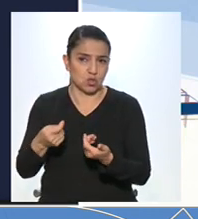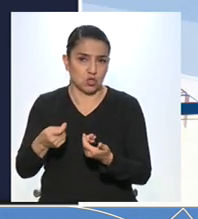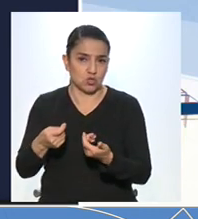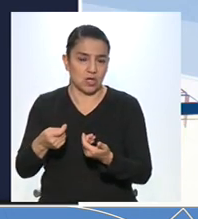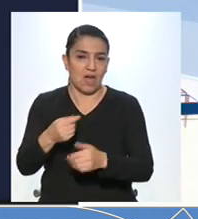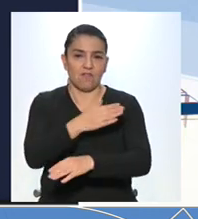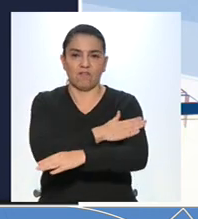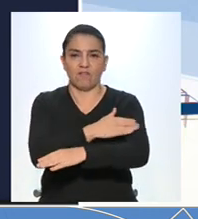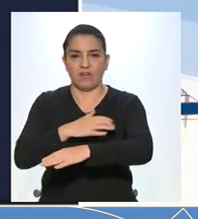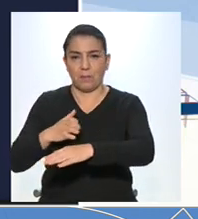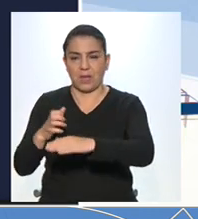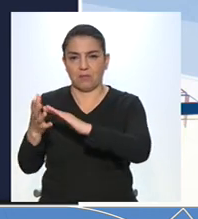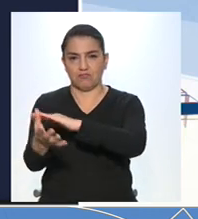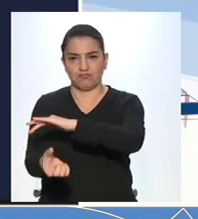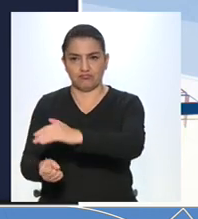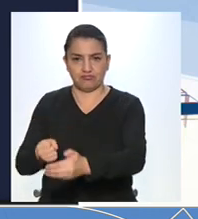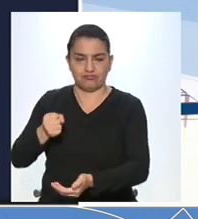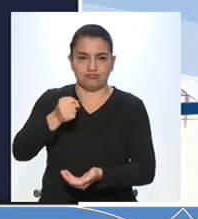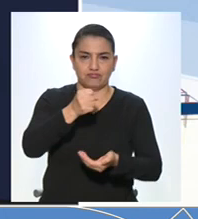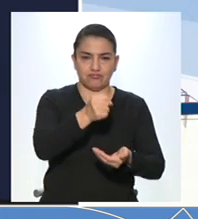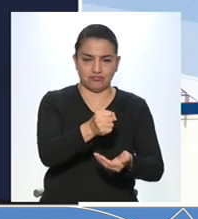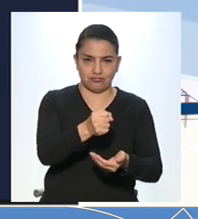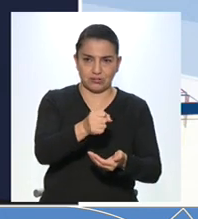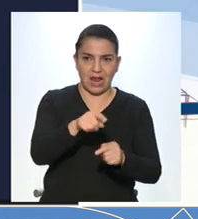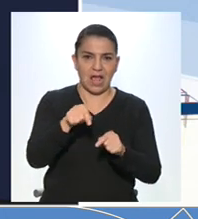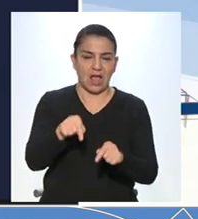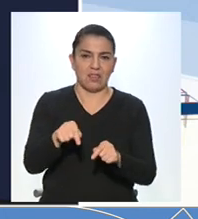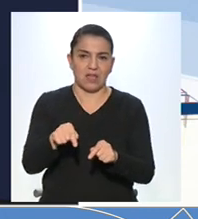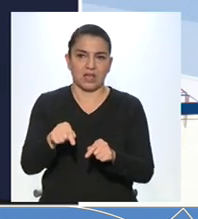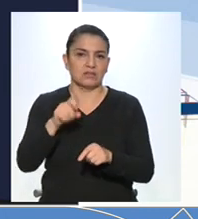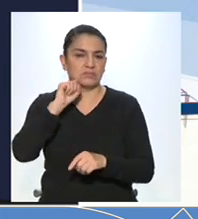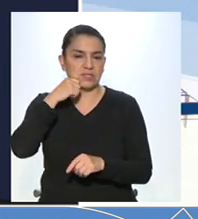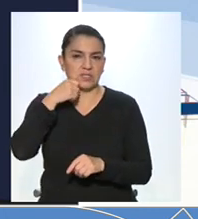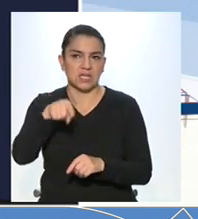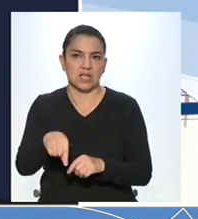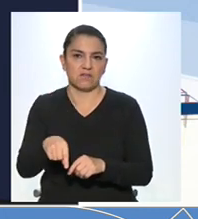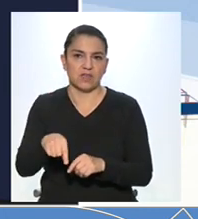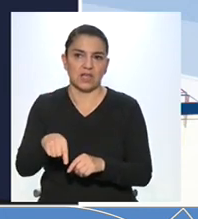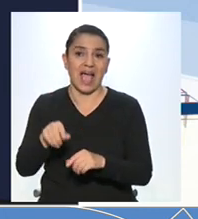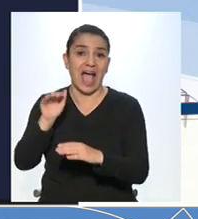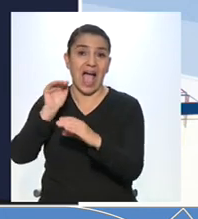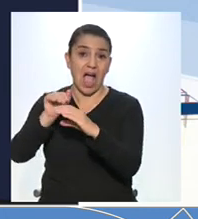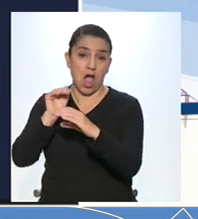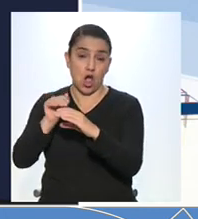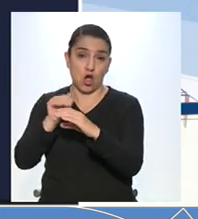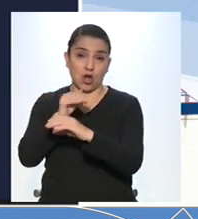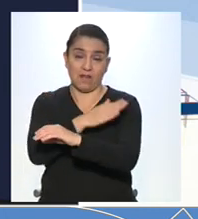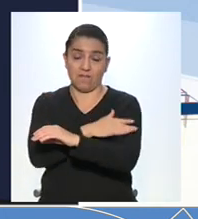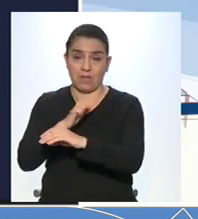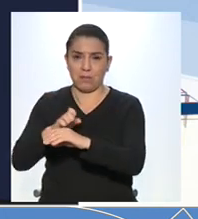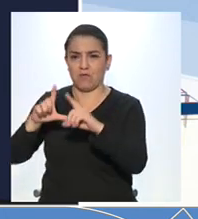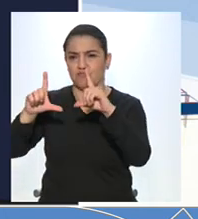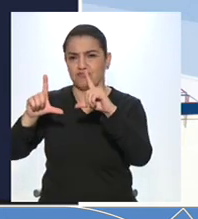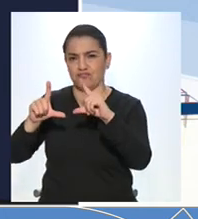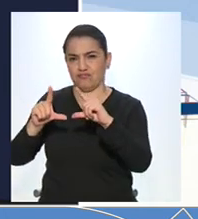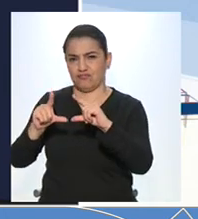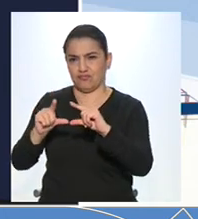de los fondos de pensiones, dado que han involucrado una reducción de los ahorros previsionales de las personas en el orden de